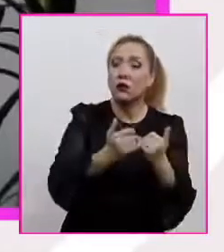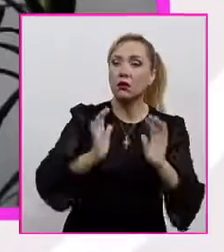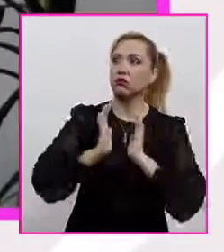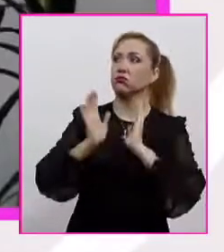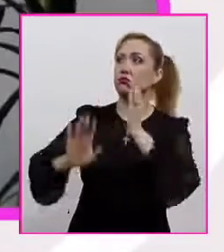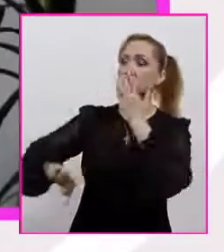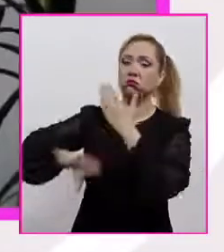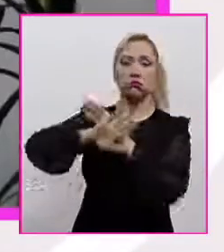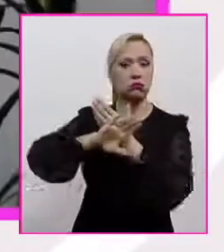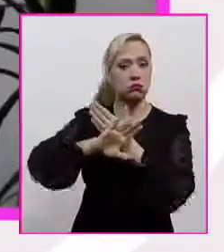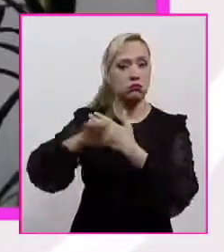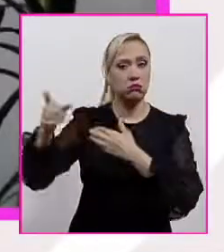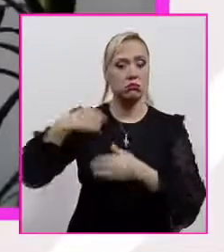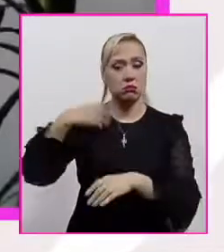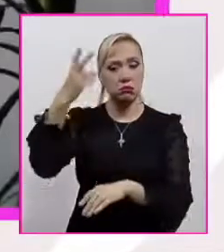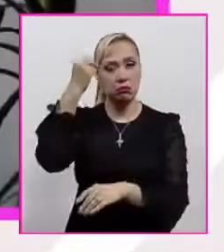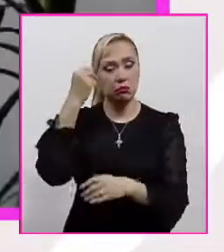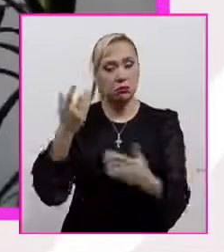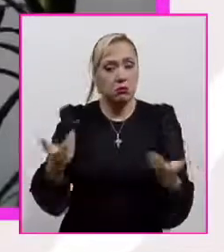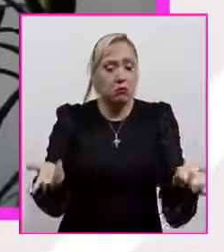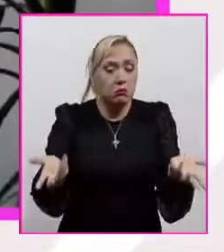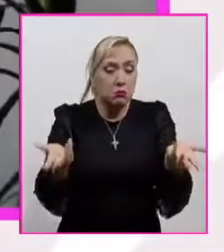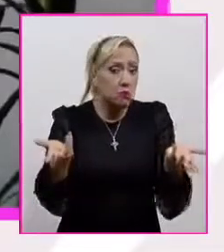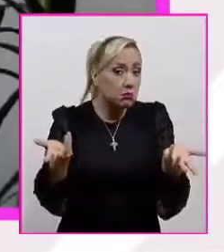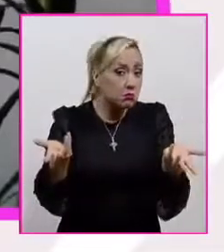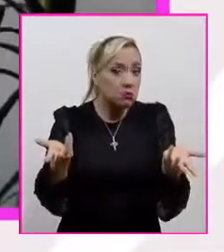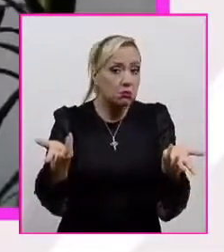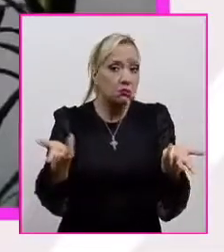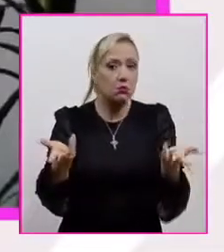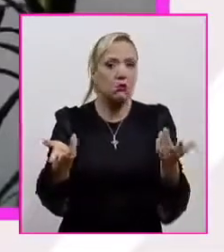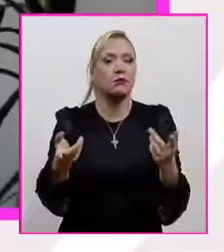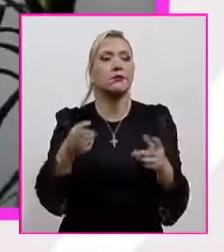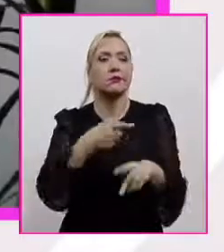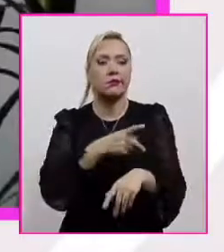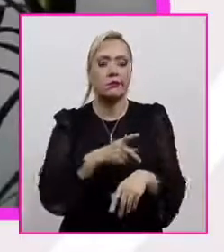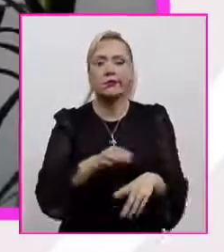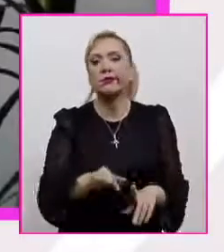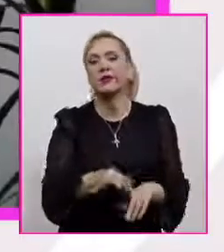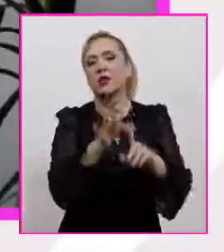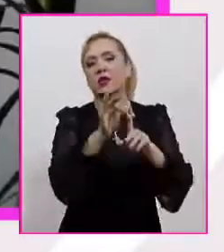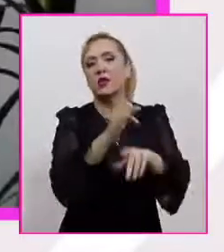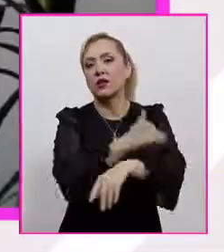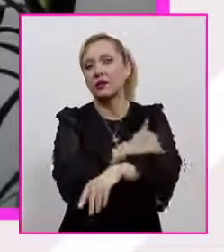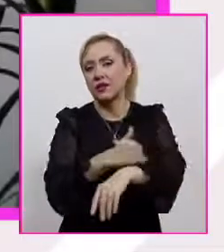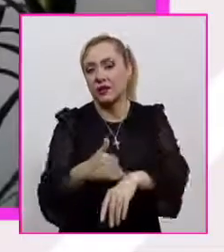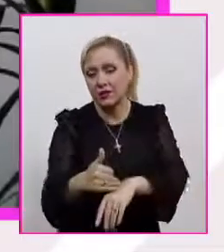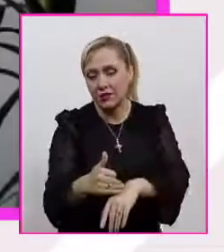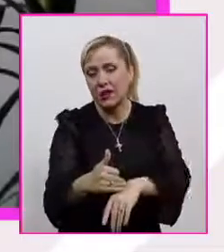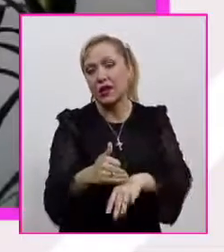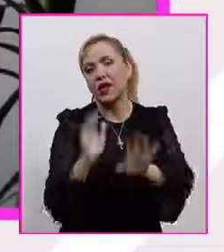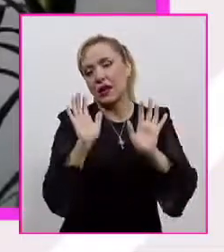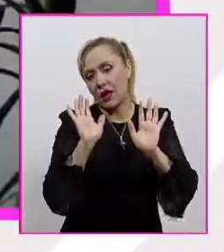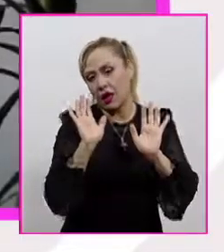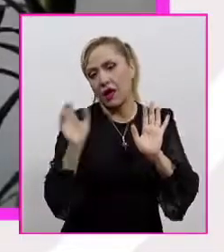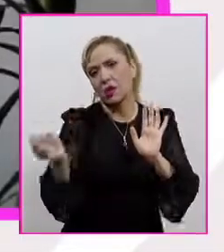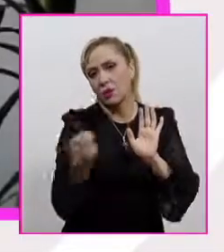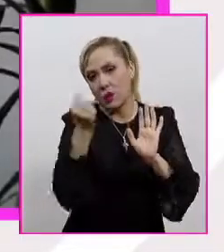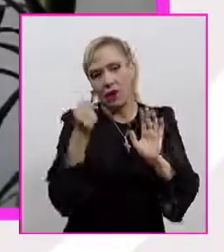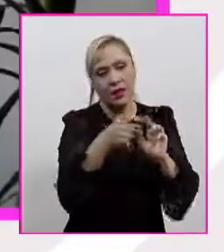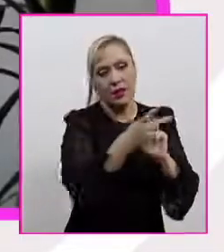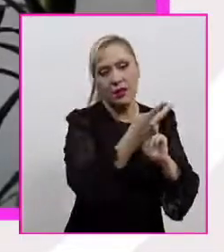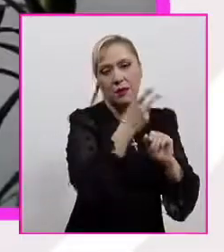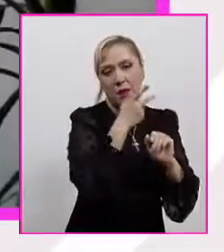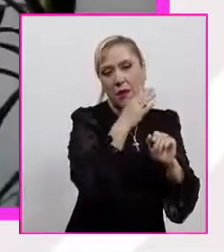ante estas características raciales, pero de manera particular con la familia. Afortunadamente, bueno, pudieron encontrar otra